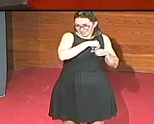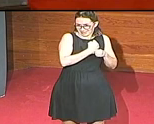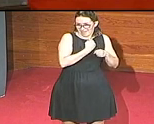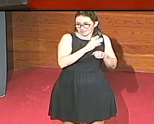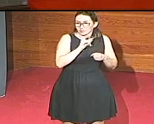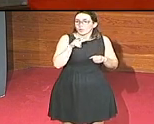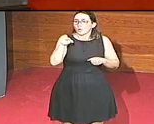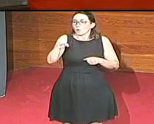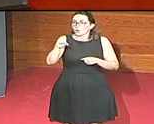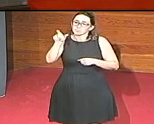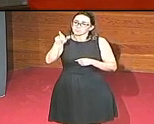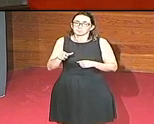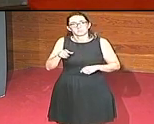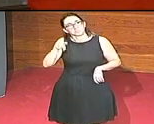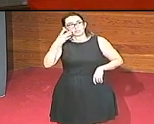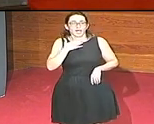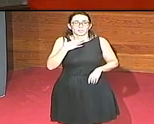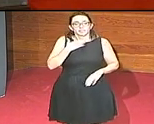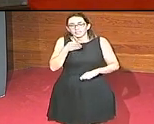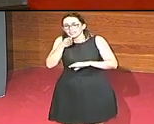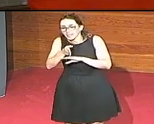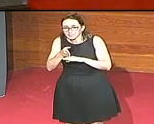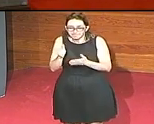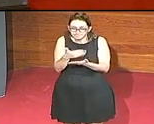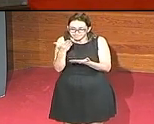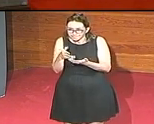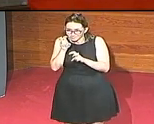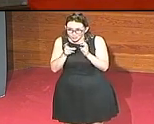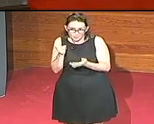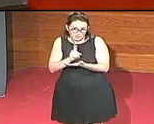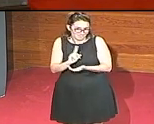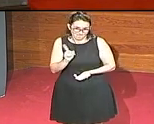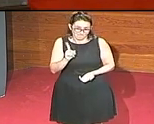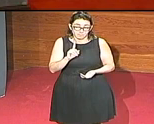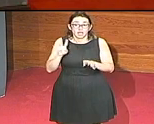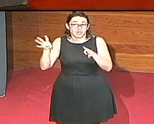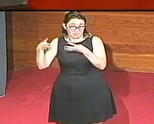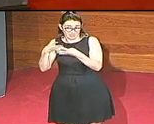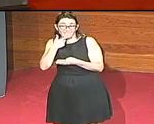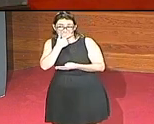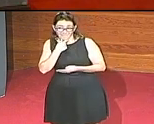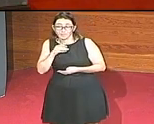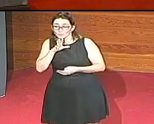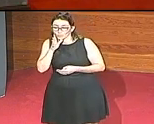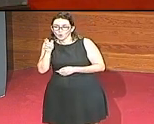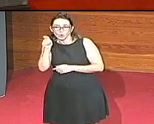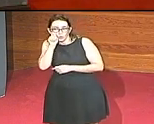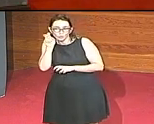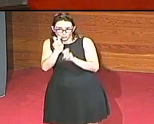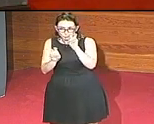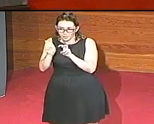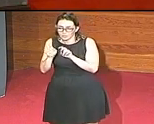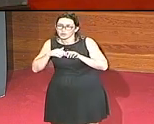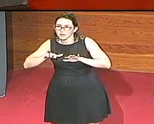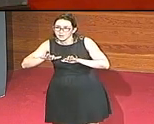lector puede acceder a todos los gráficos en internet sí que sucede que tú puedes ir a un buscador y buscar las infografías que han